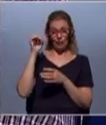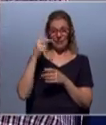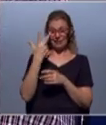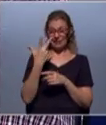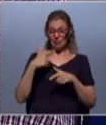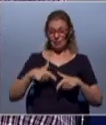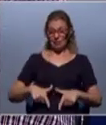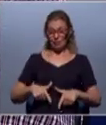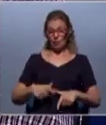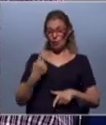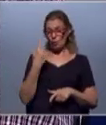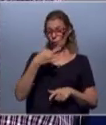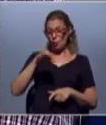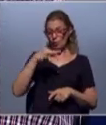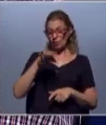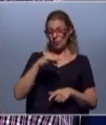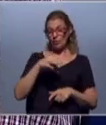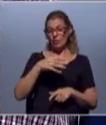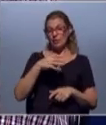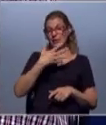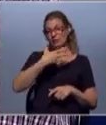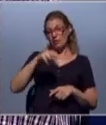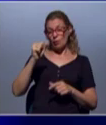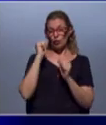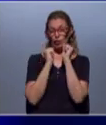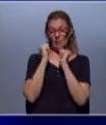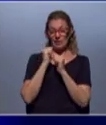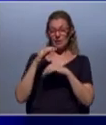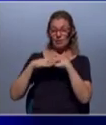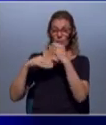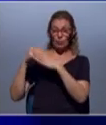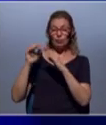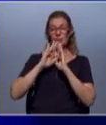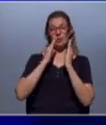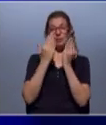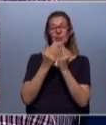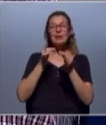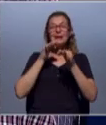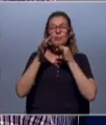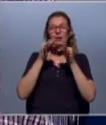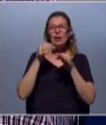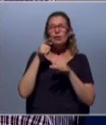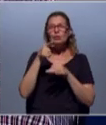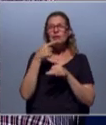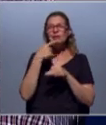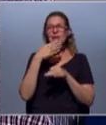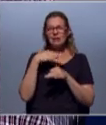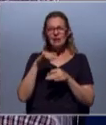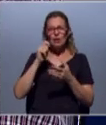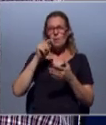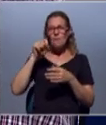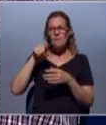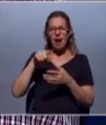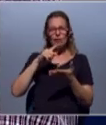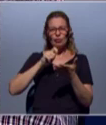fue el único legislador que llama sala los ministros de economía de transporte y de medio ambiente para que le explicara lo que le entendía que era un mal contrato